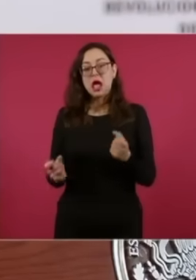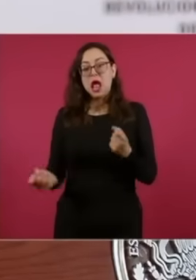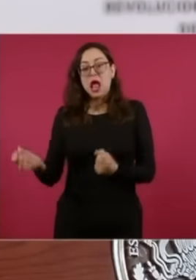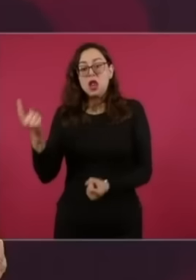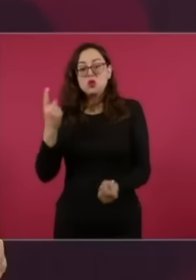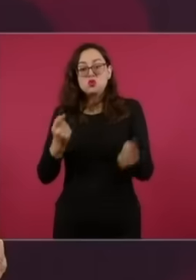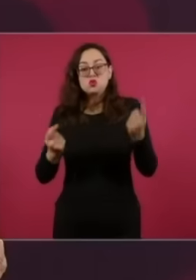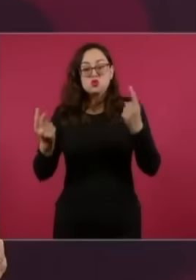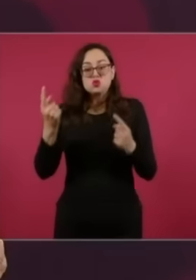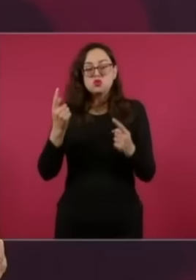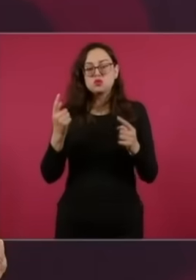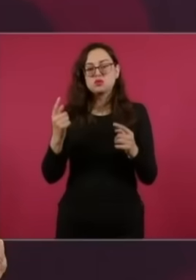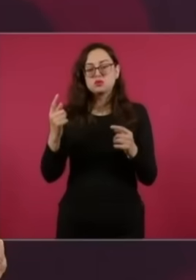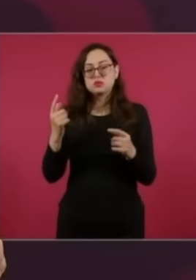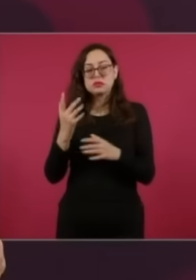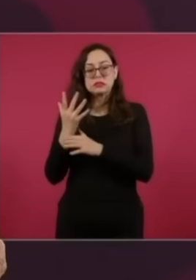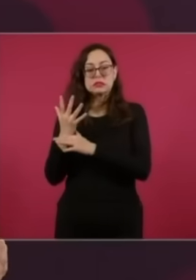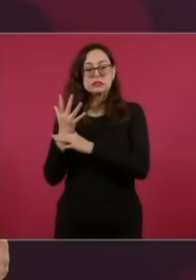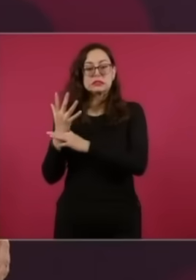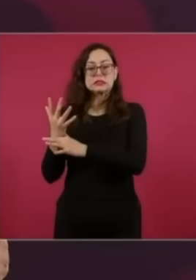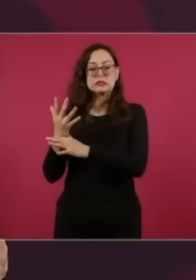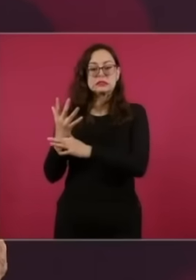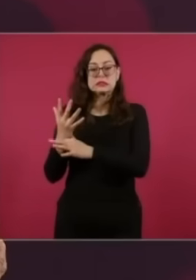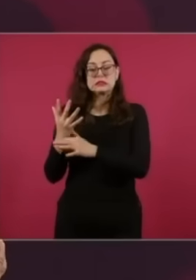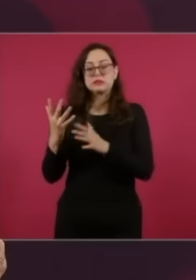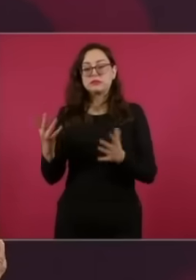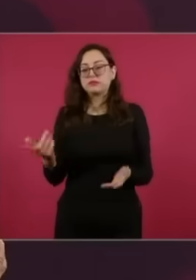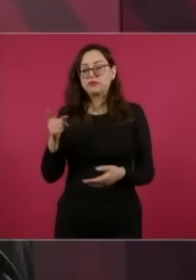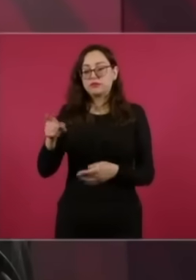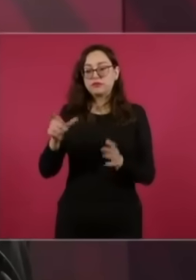una un